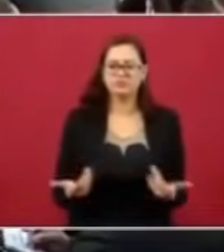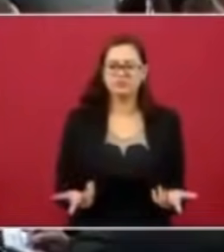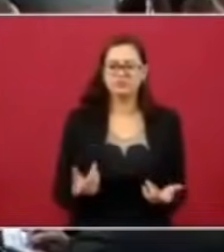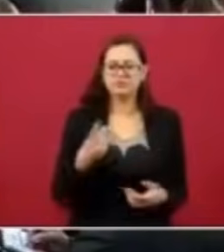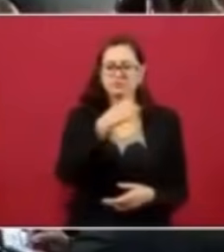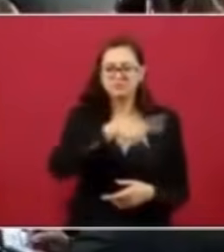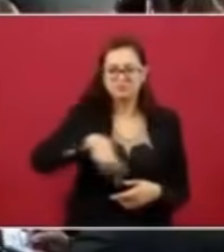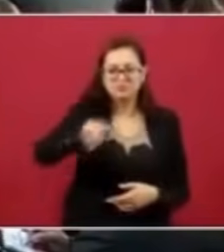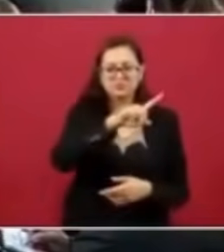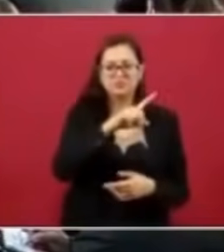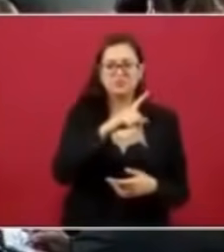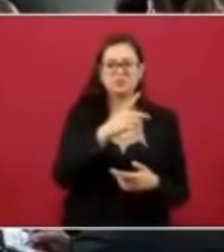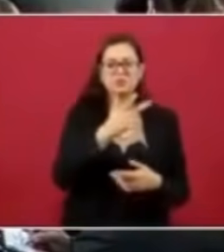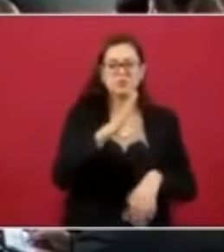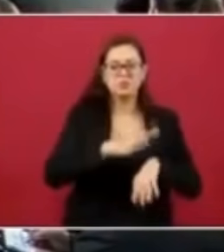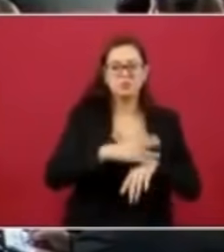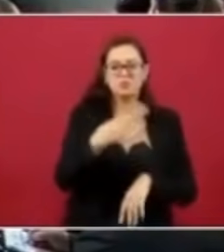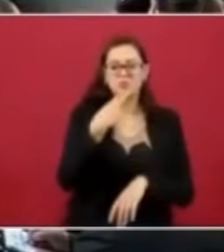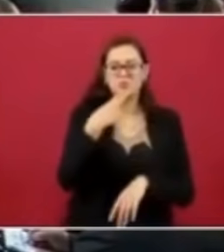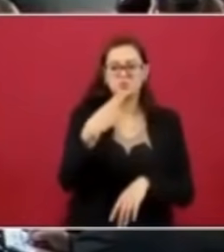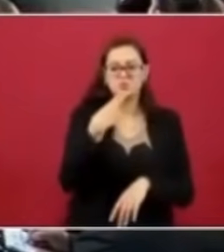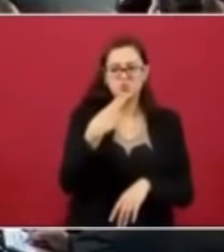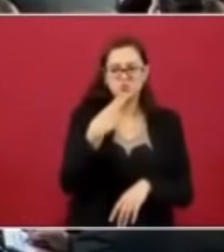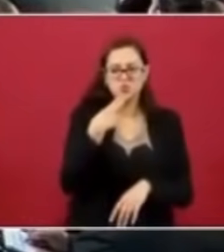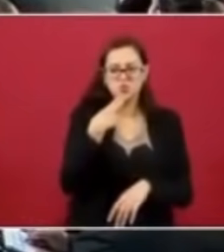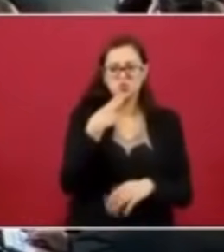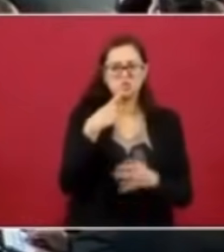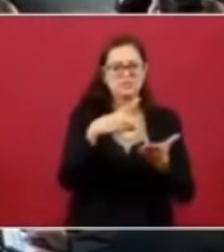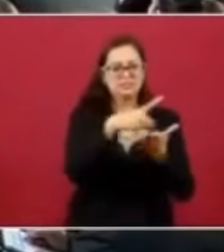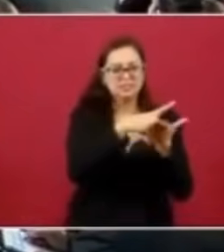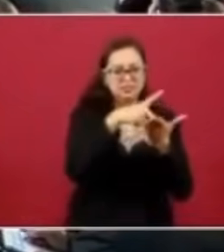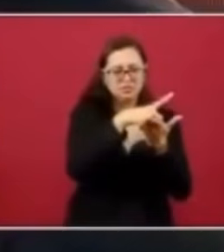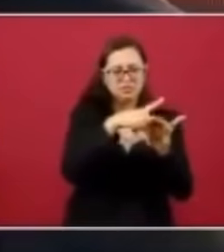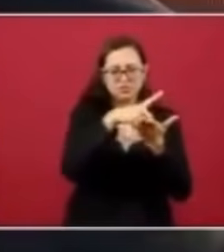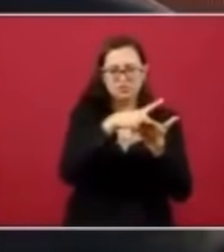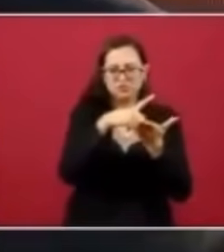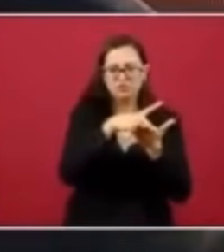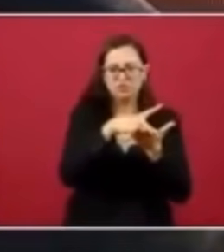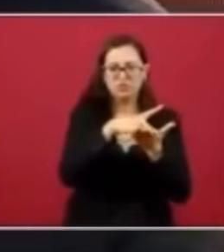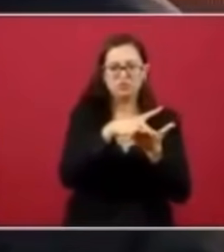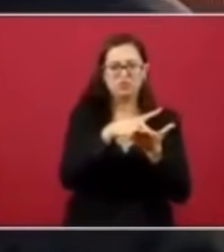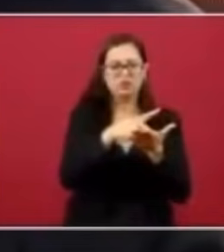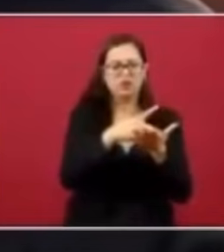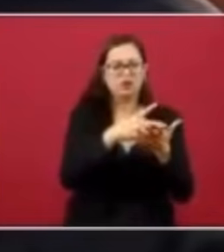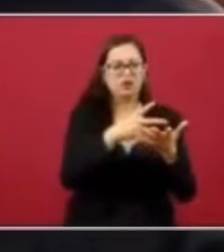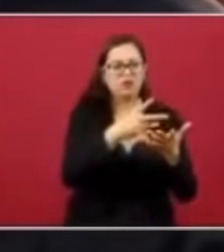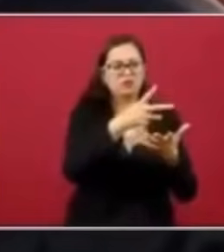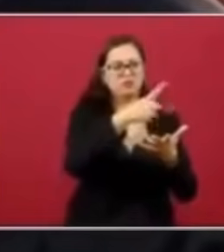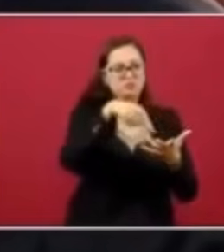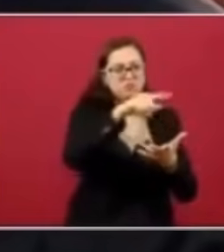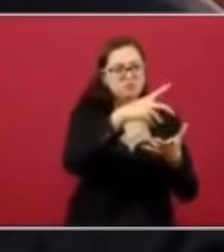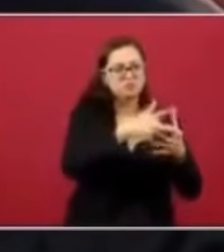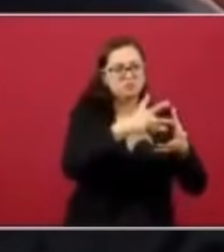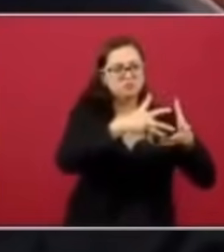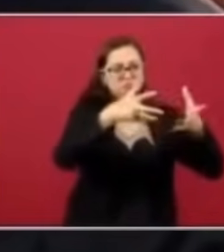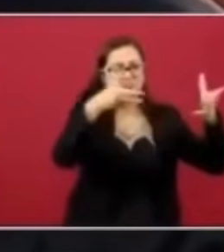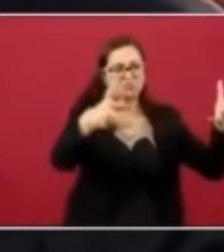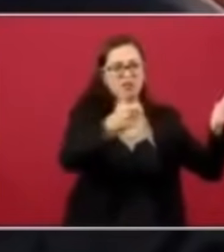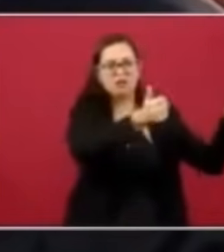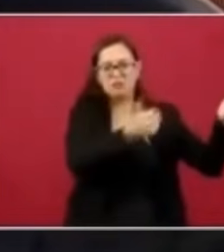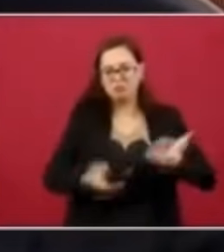crece el consumo en Estados Unidos y crece el tráfico.